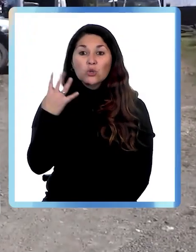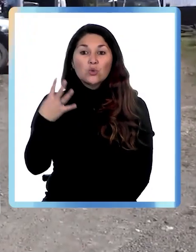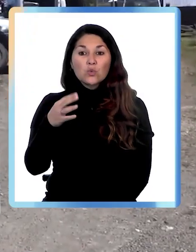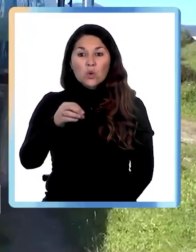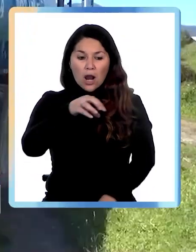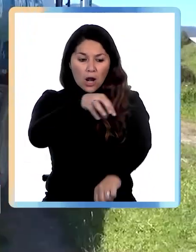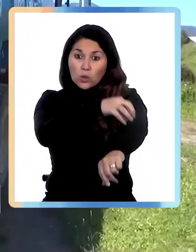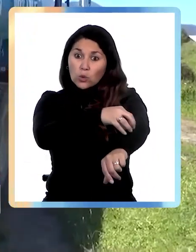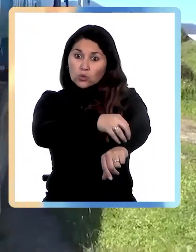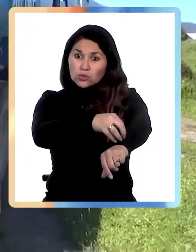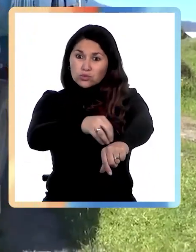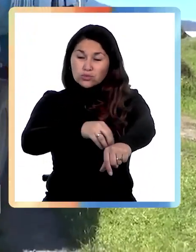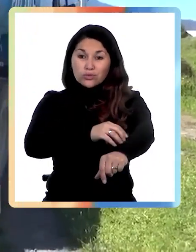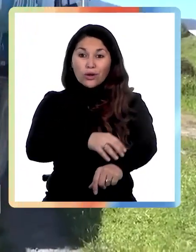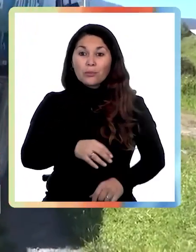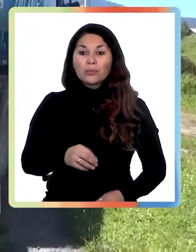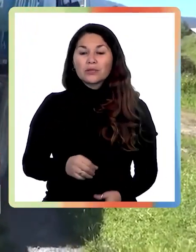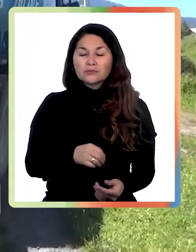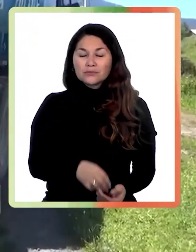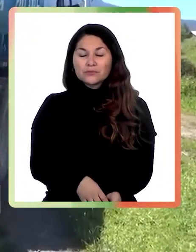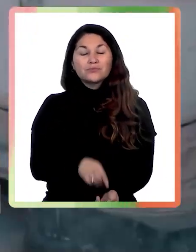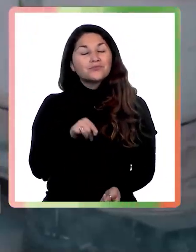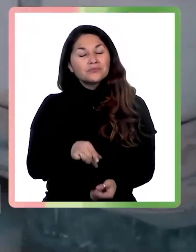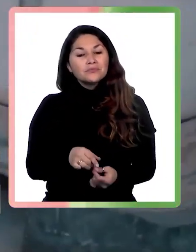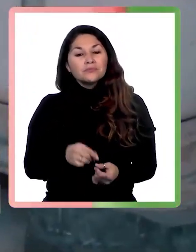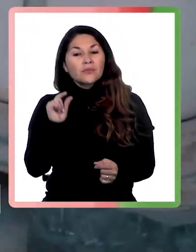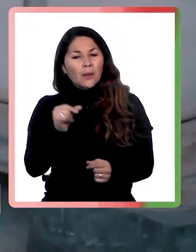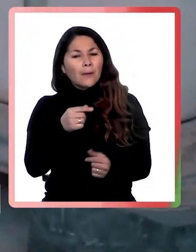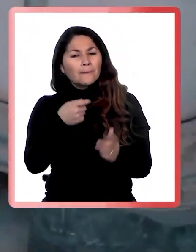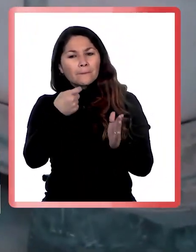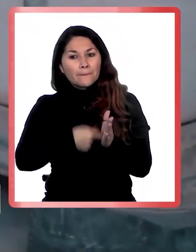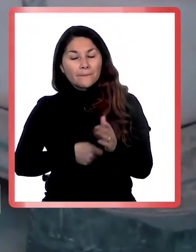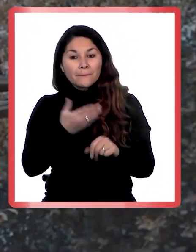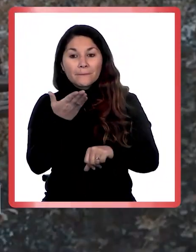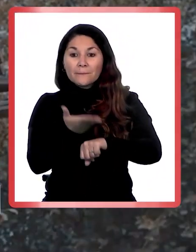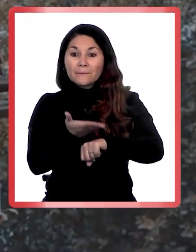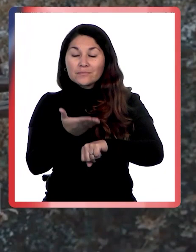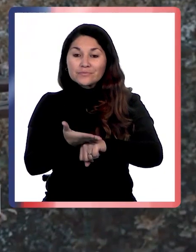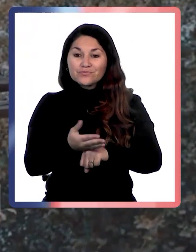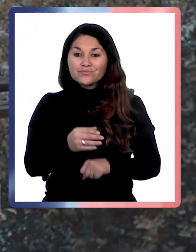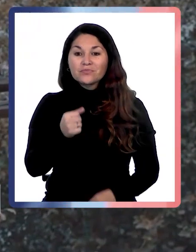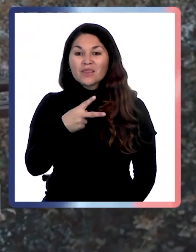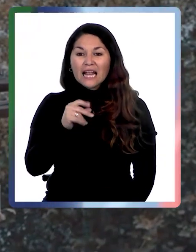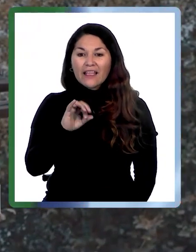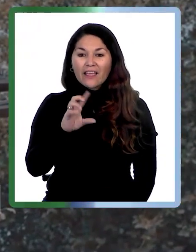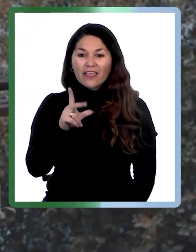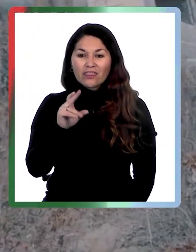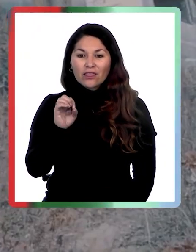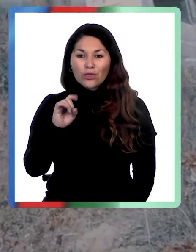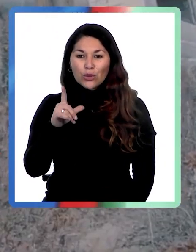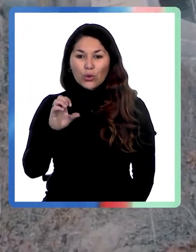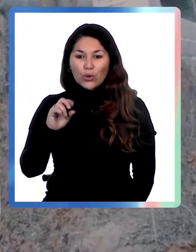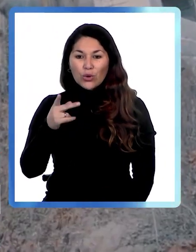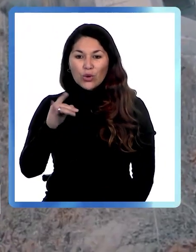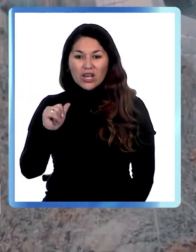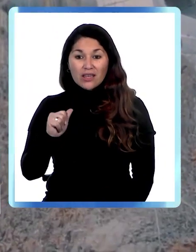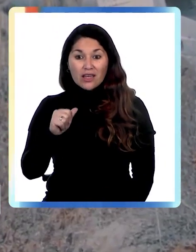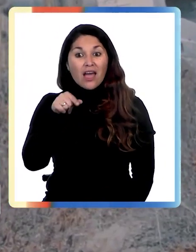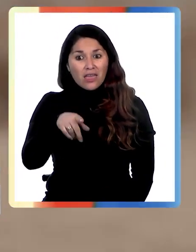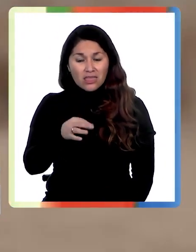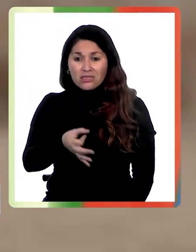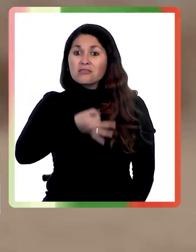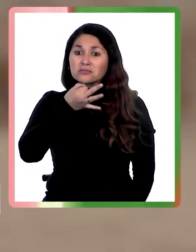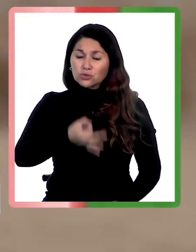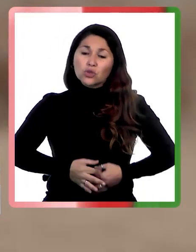provincias de la región a pocos meses de la petición y a través través de un informe de la división de ideología de la dirección general de